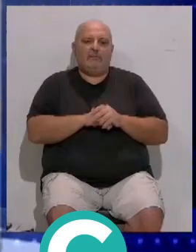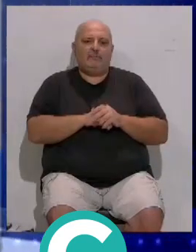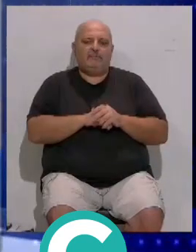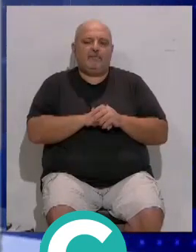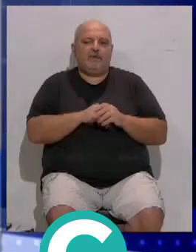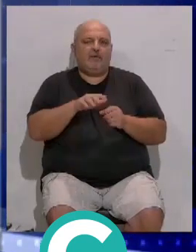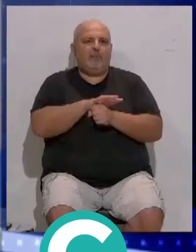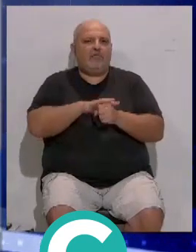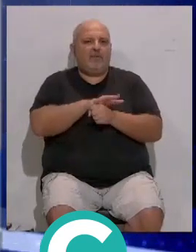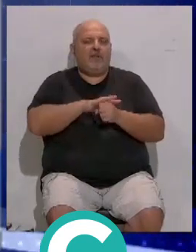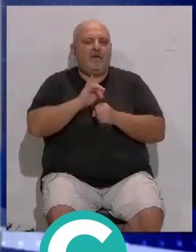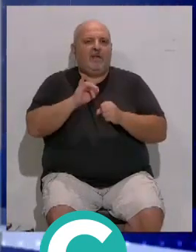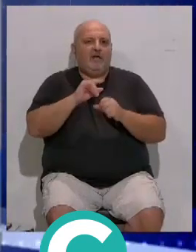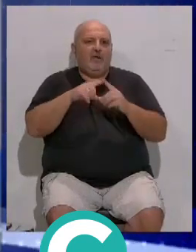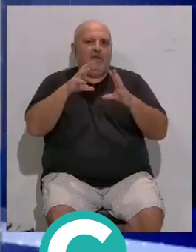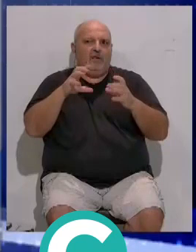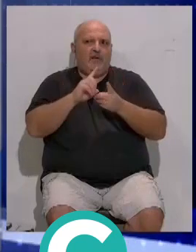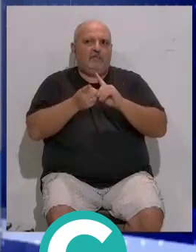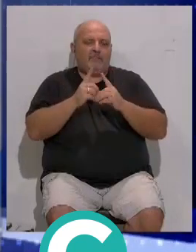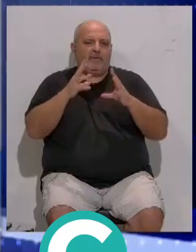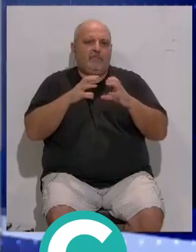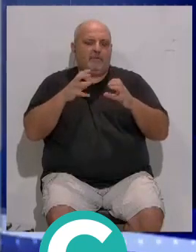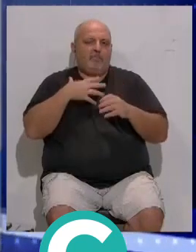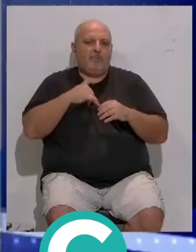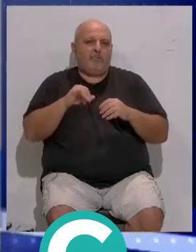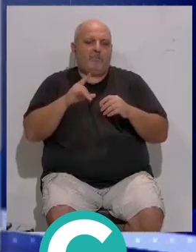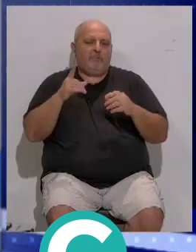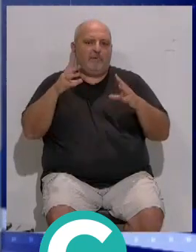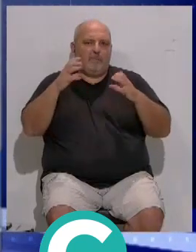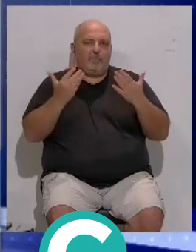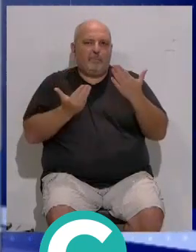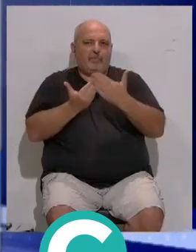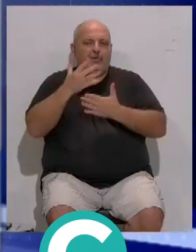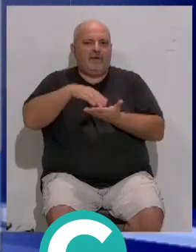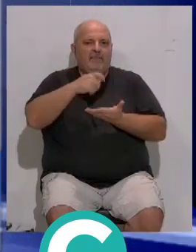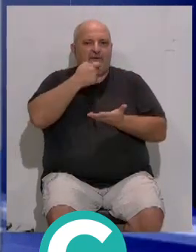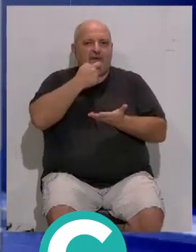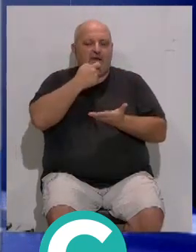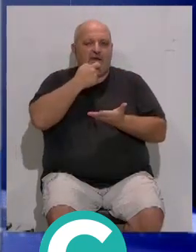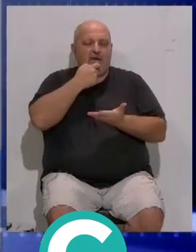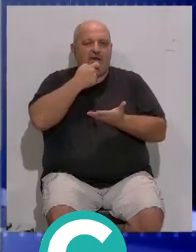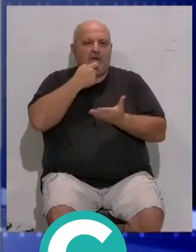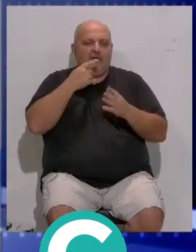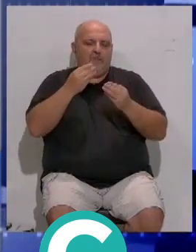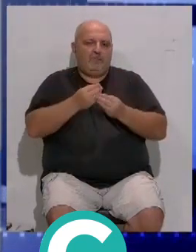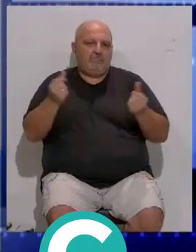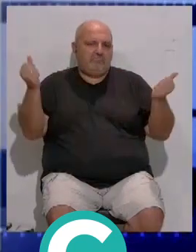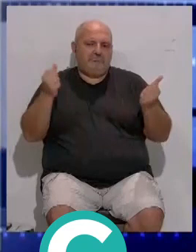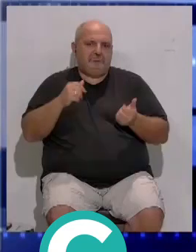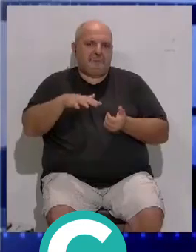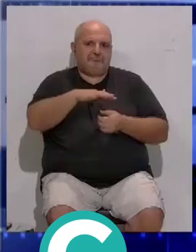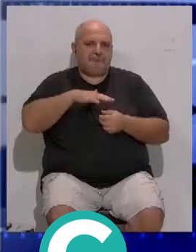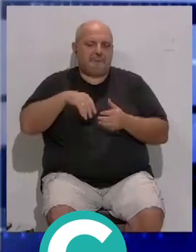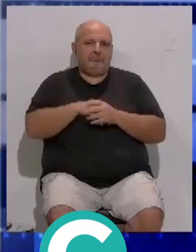Para la provincia se esperan intervalos nubosos... ...con posibilidad de brumas en el campo de Gibraltar... ...y despejado en el resto.